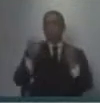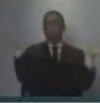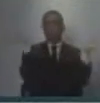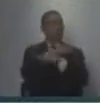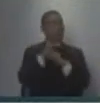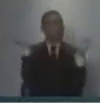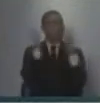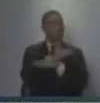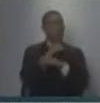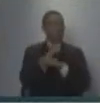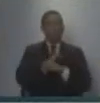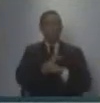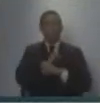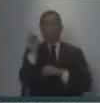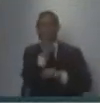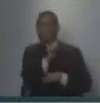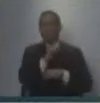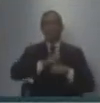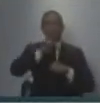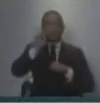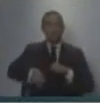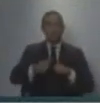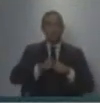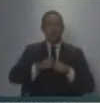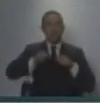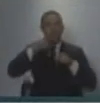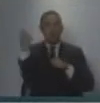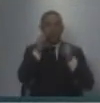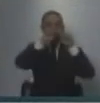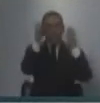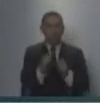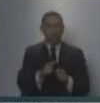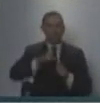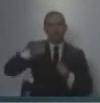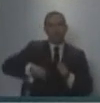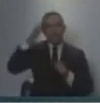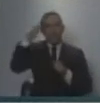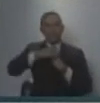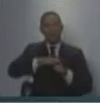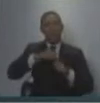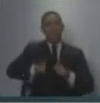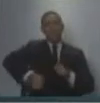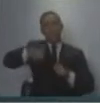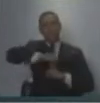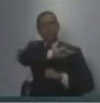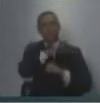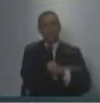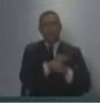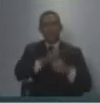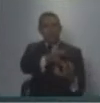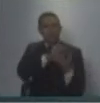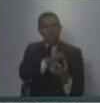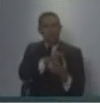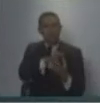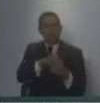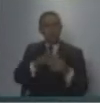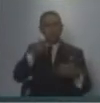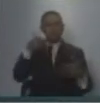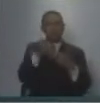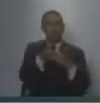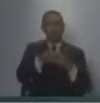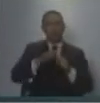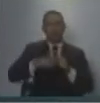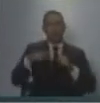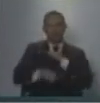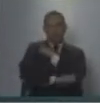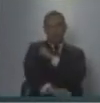alianzas, las coordinaciones necesarias para hacer más efectiva la lucha contra el AMPA, una lucha sin cuartel, por lo que